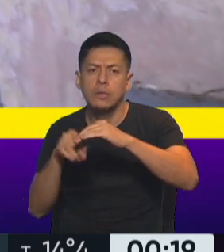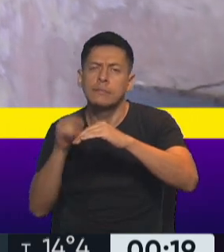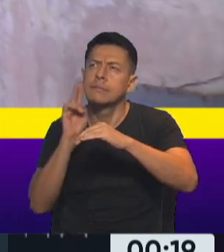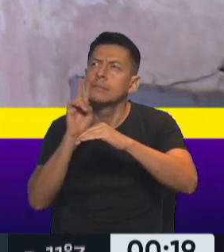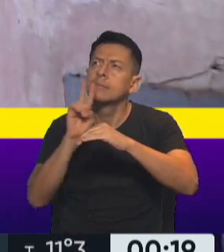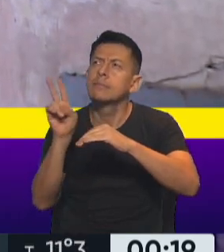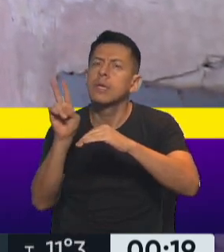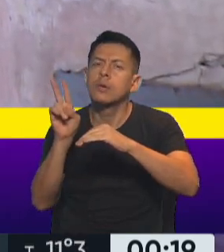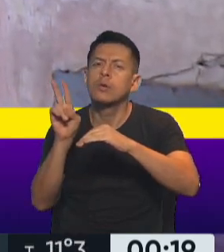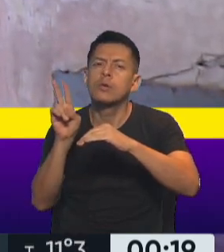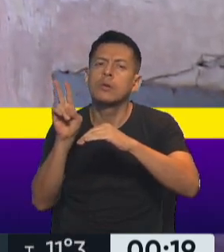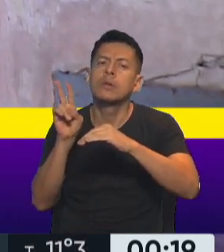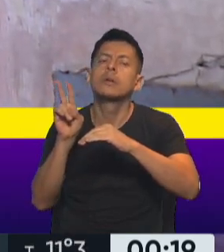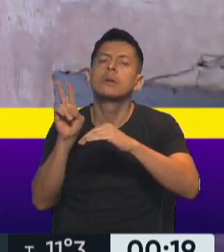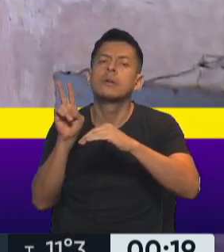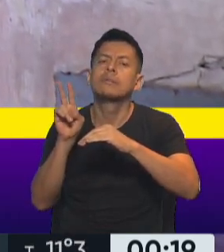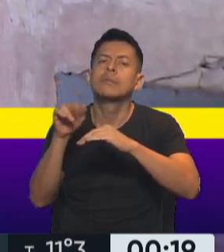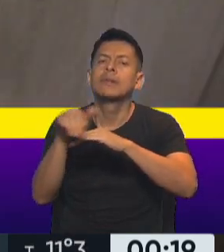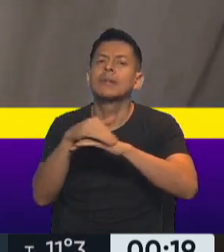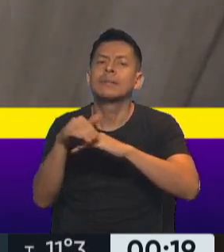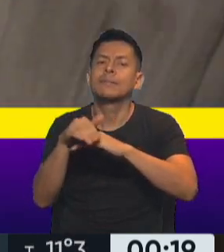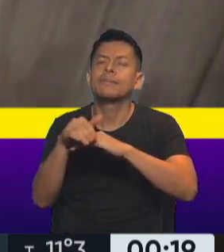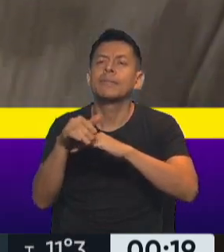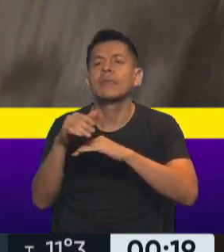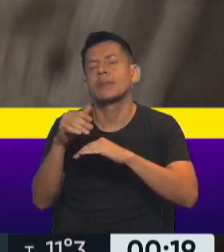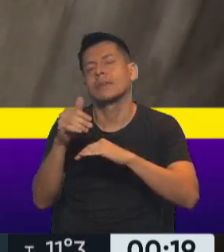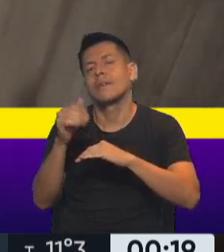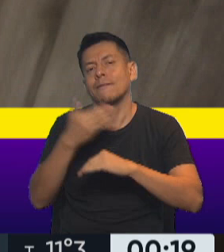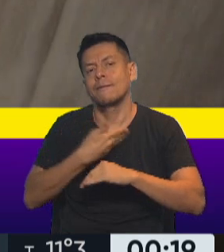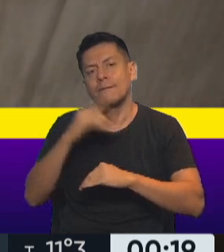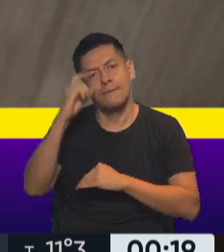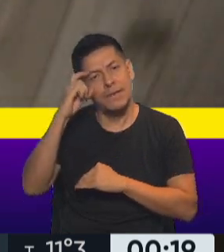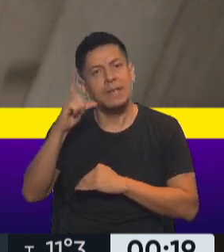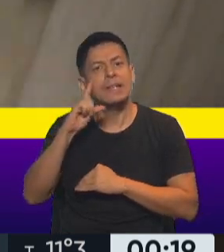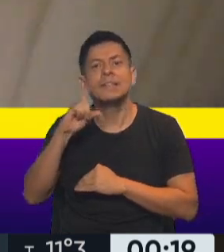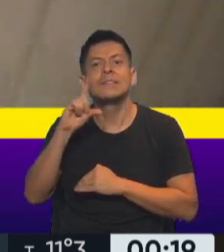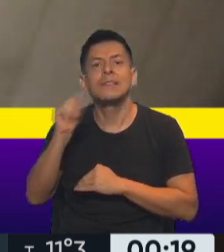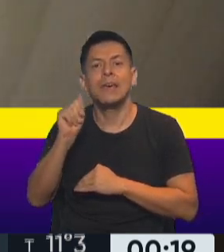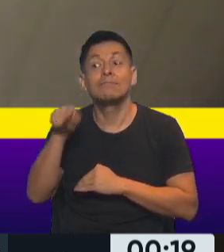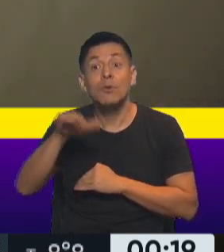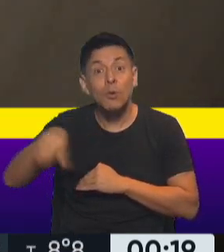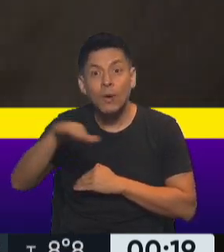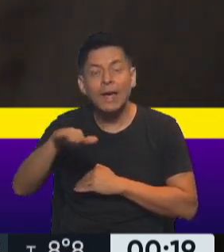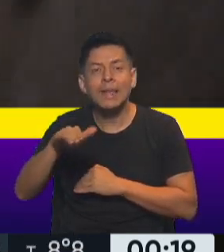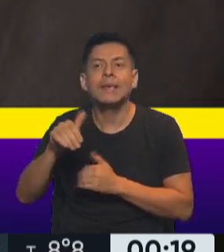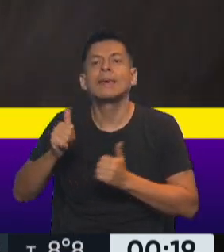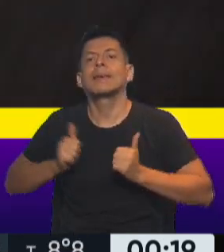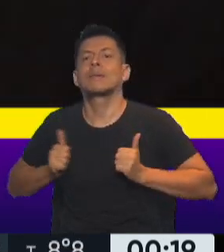la capucha y veo que decía Avenida de la Felicidad. O sea que ahí era la sala de espera para la